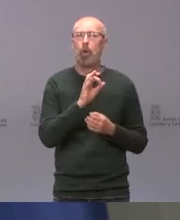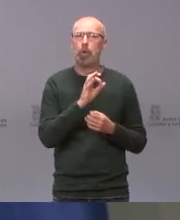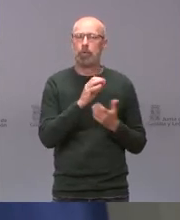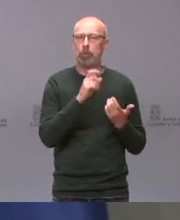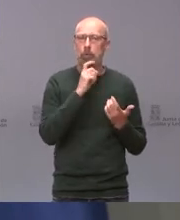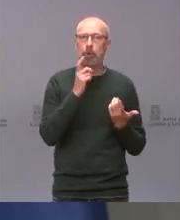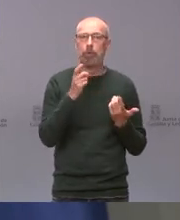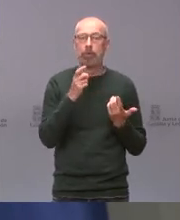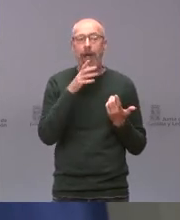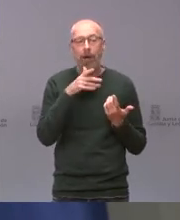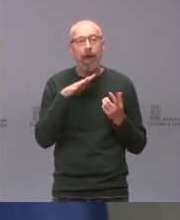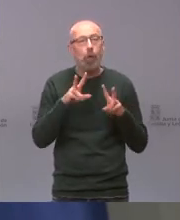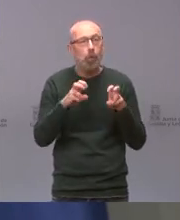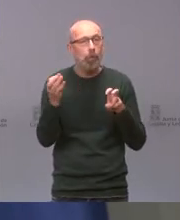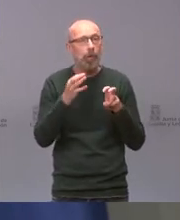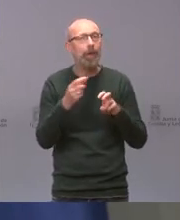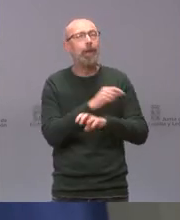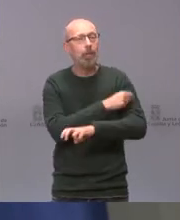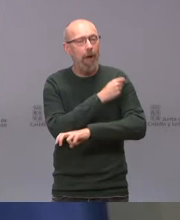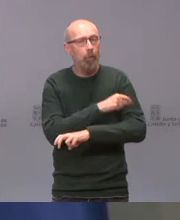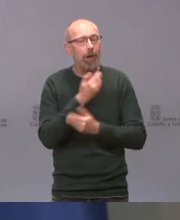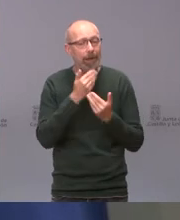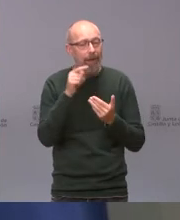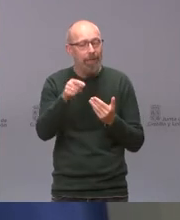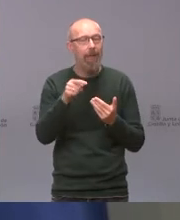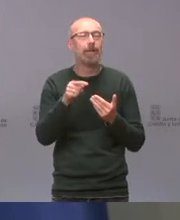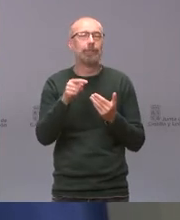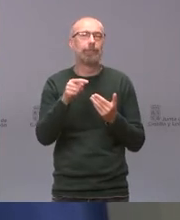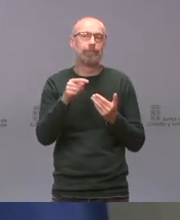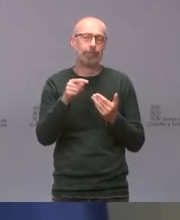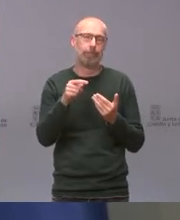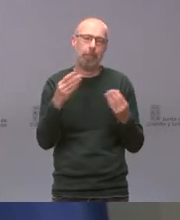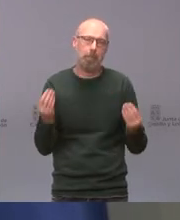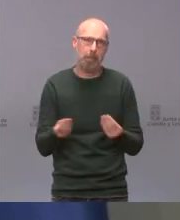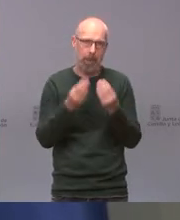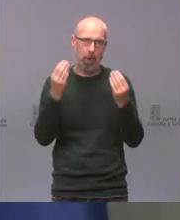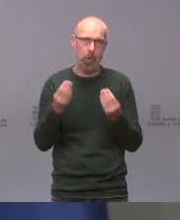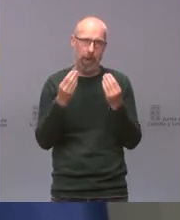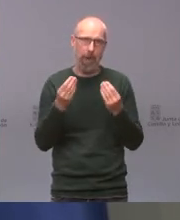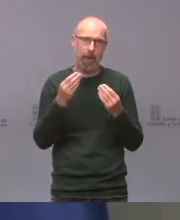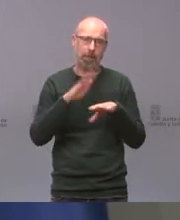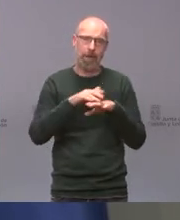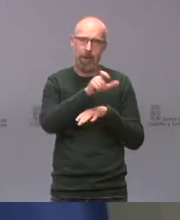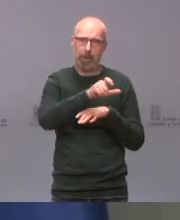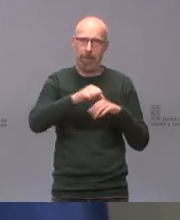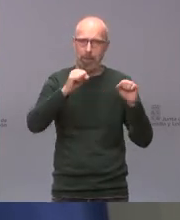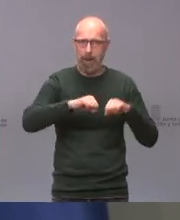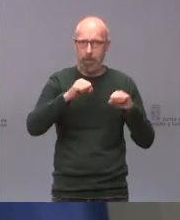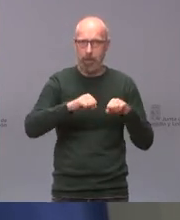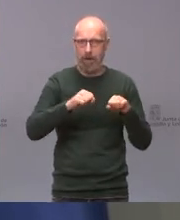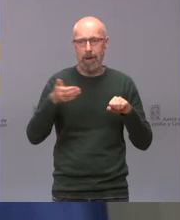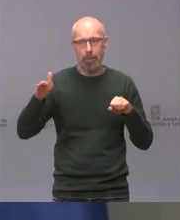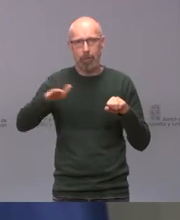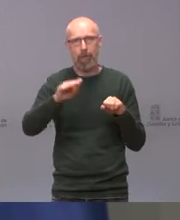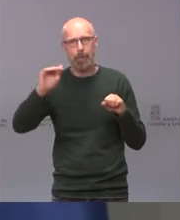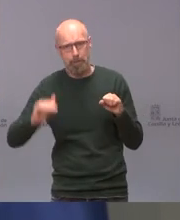vacunación sí está teniendo un efecto muy decisivo en la incidencia en mayores y, por tanto, en la letalidad. Pero la